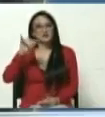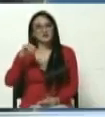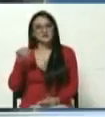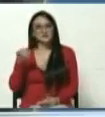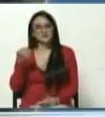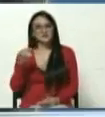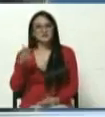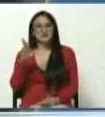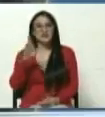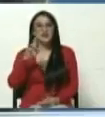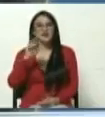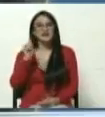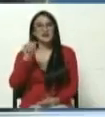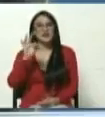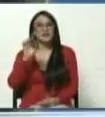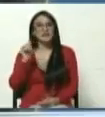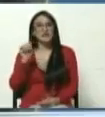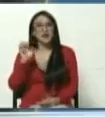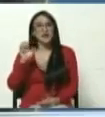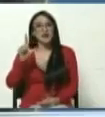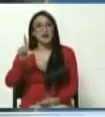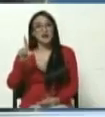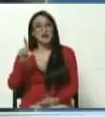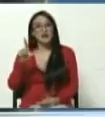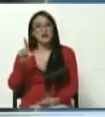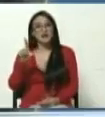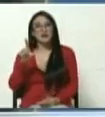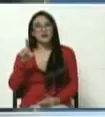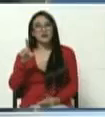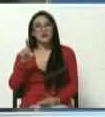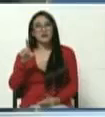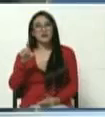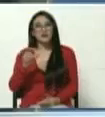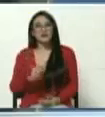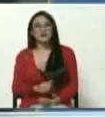Rafael Ángel Primera Naveda,